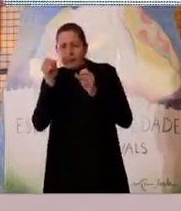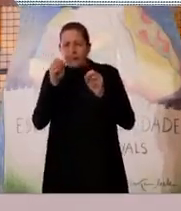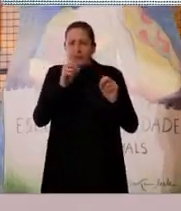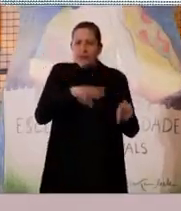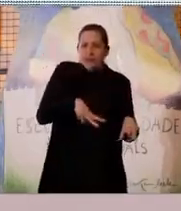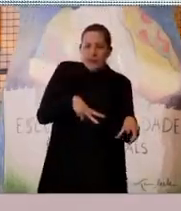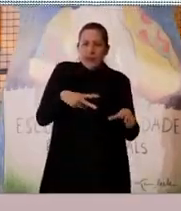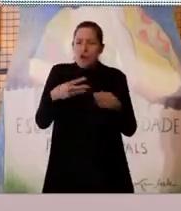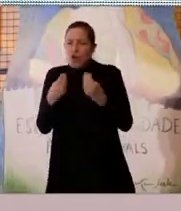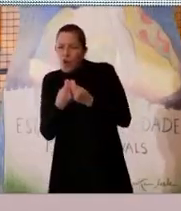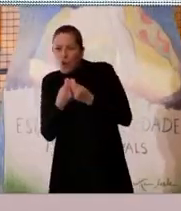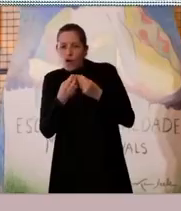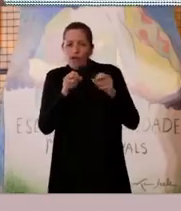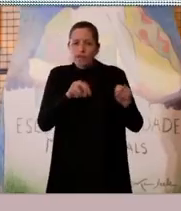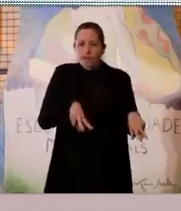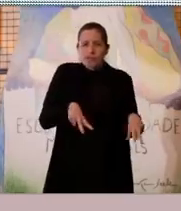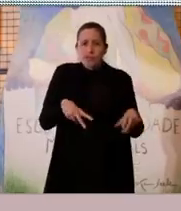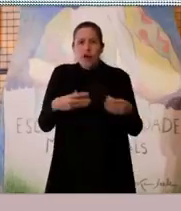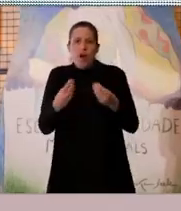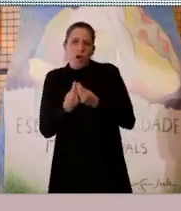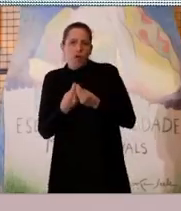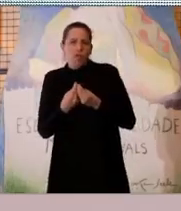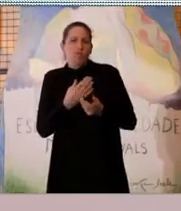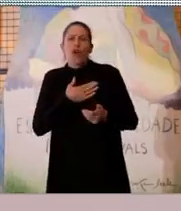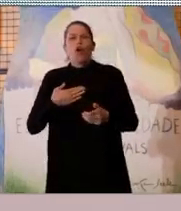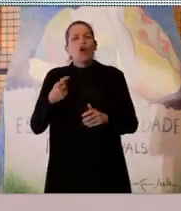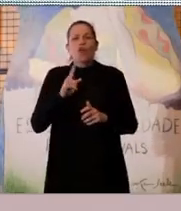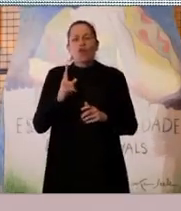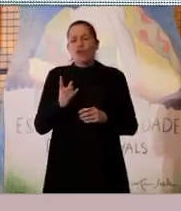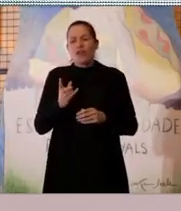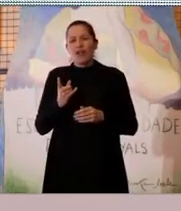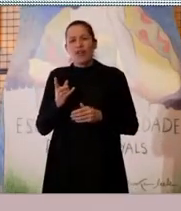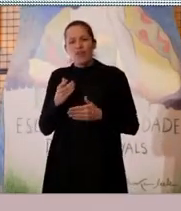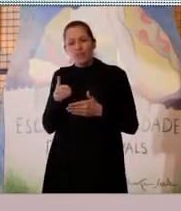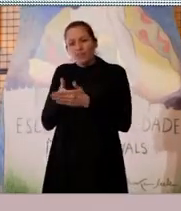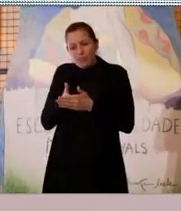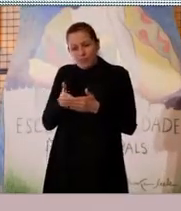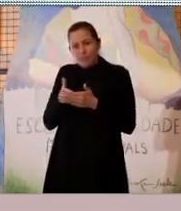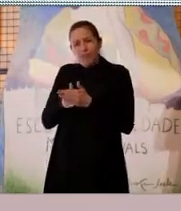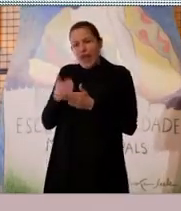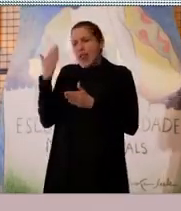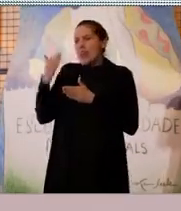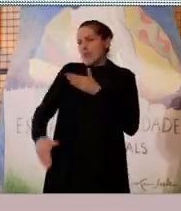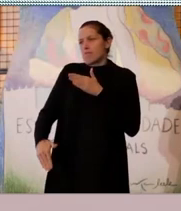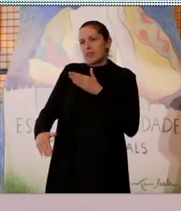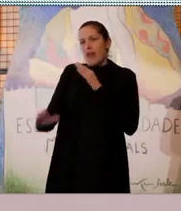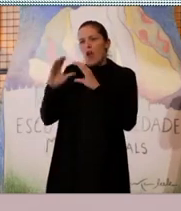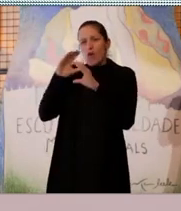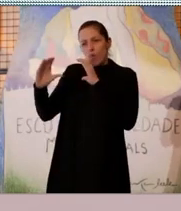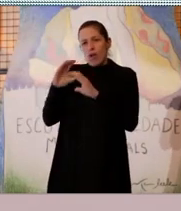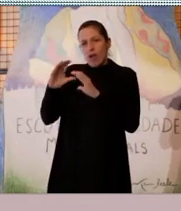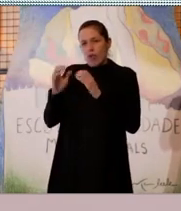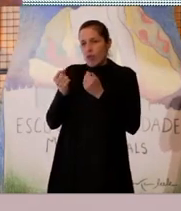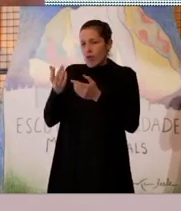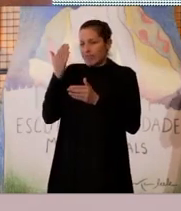de esa palabra una barrera que impida que podamos comunicarnos cuando A lo mejor Estamos de acuerdo en el 90%. estratégicamente me parece